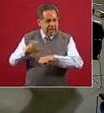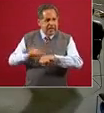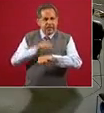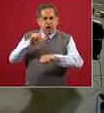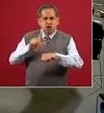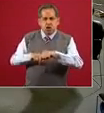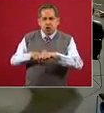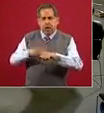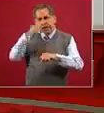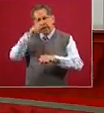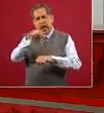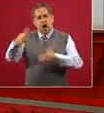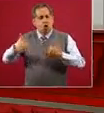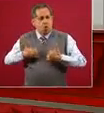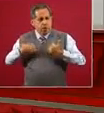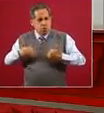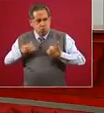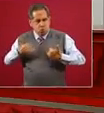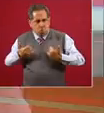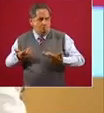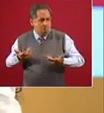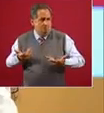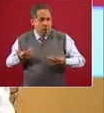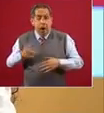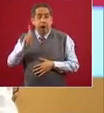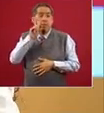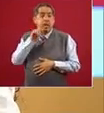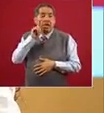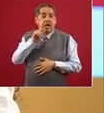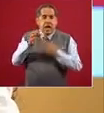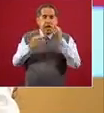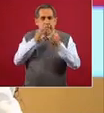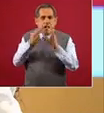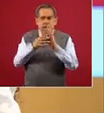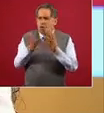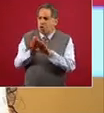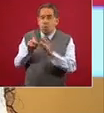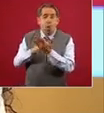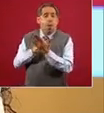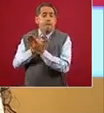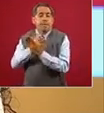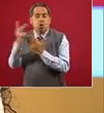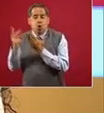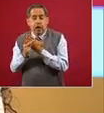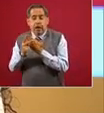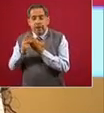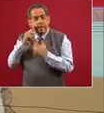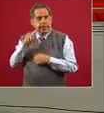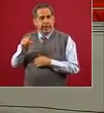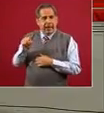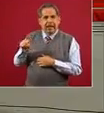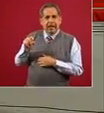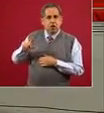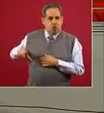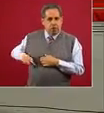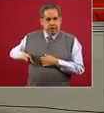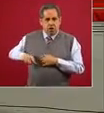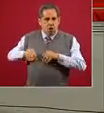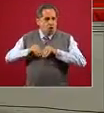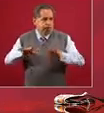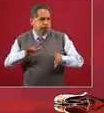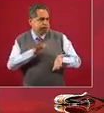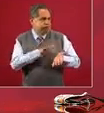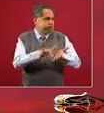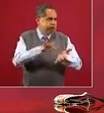Nacional por la Juventud. Así que vamos mañana a hablar cómo los programas del bienestar han venido